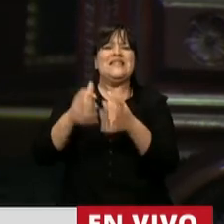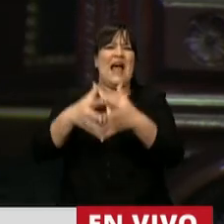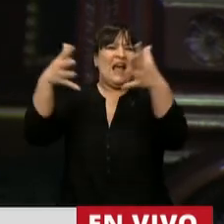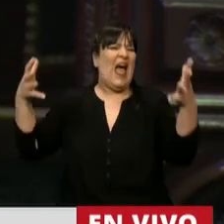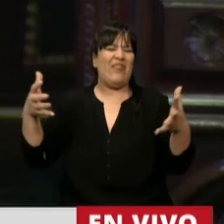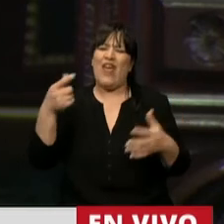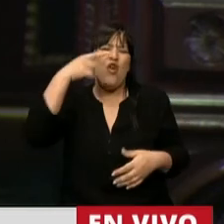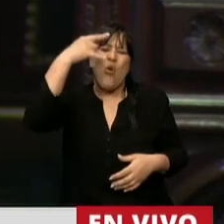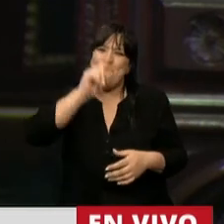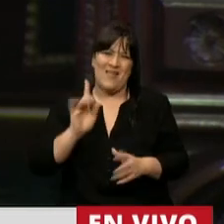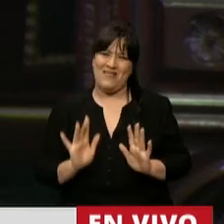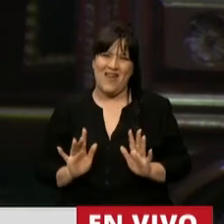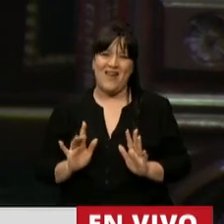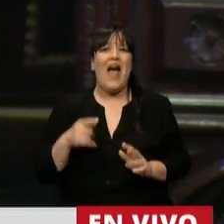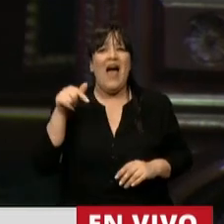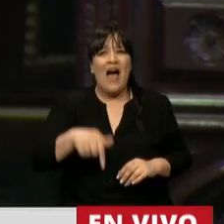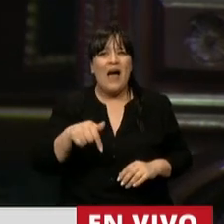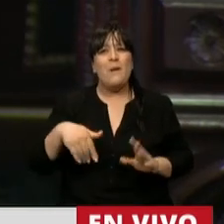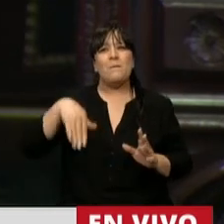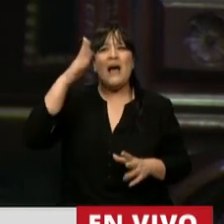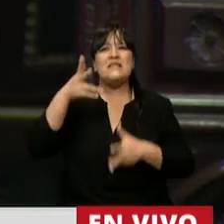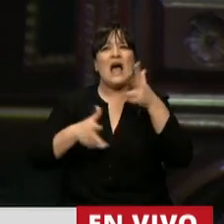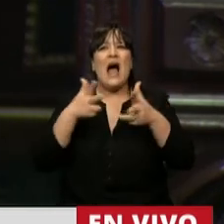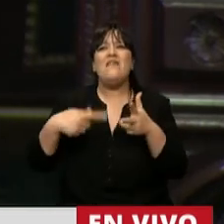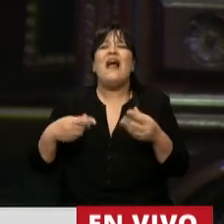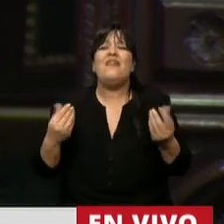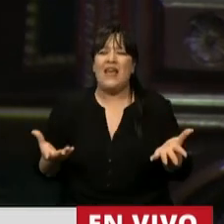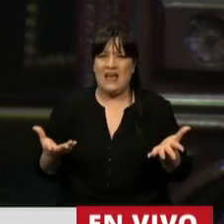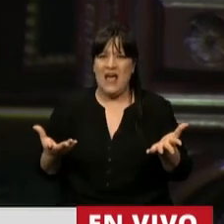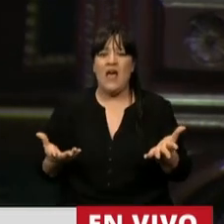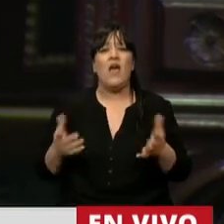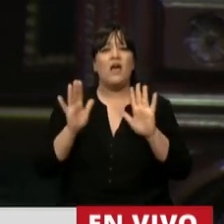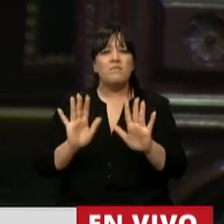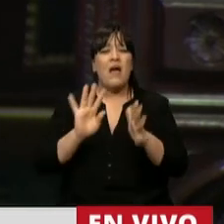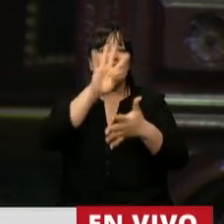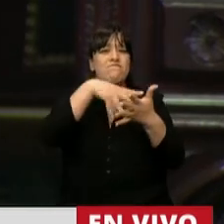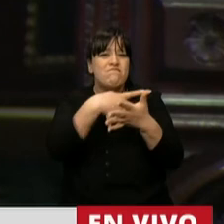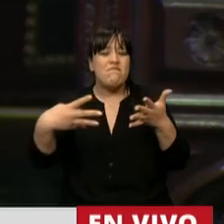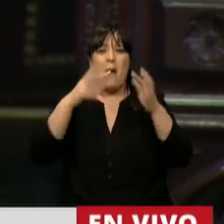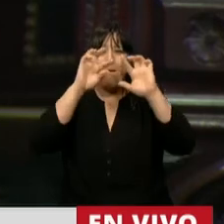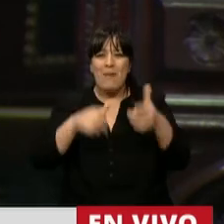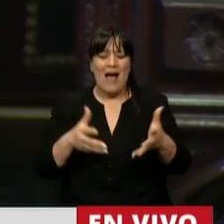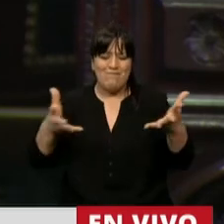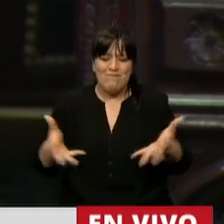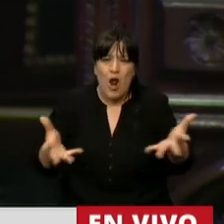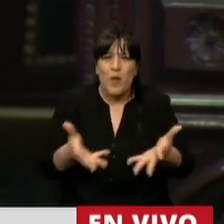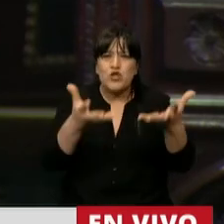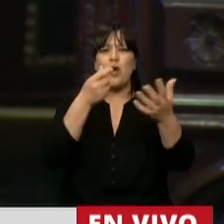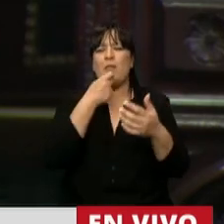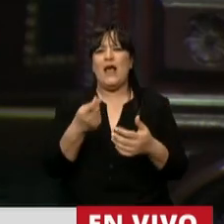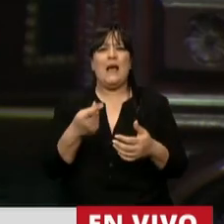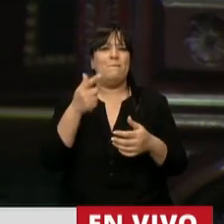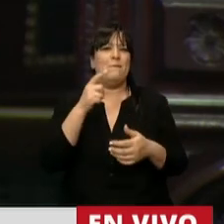no inventen. Acá estamos hablando de una agenda de promoción de un chico